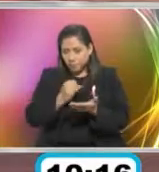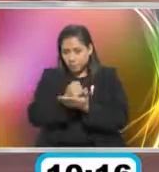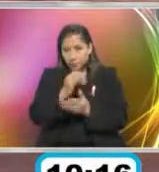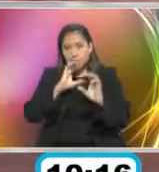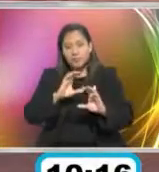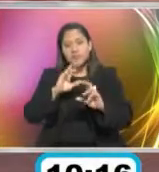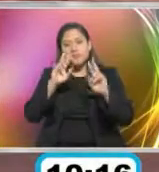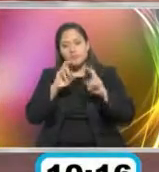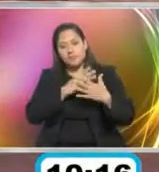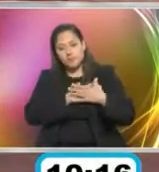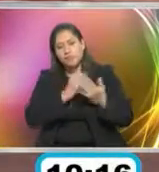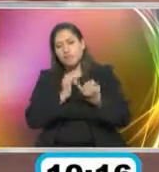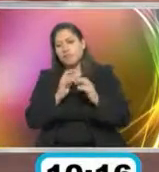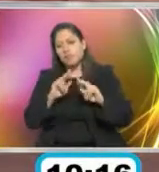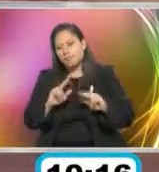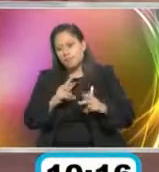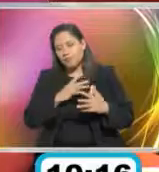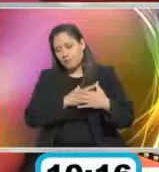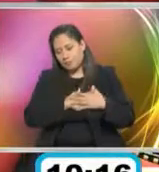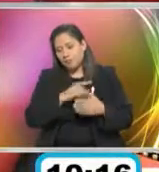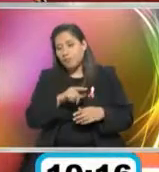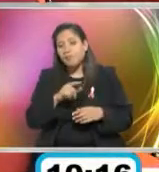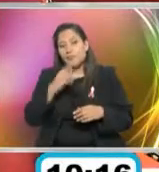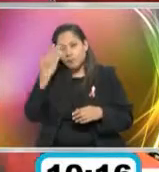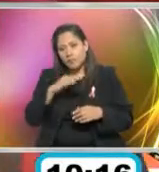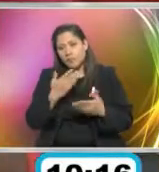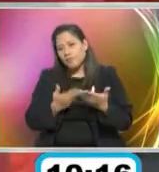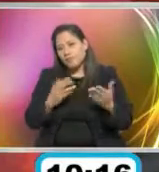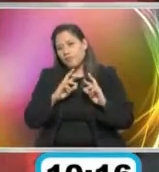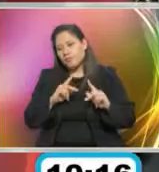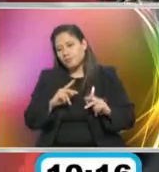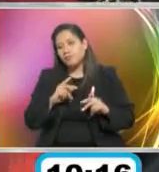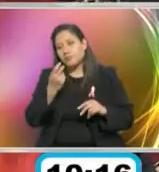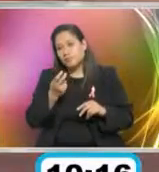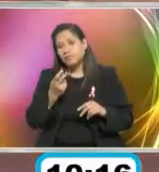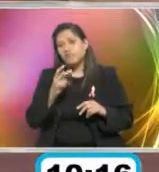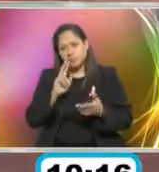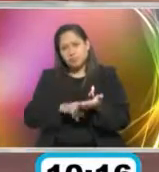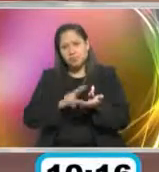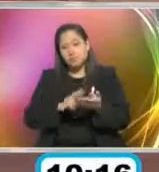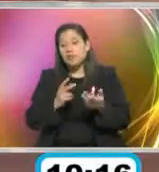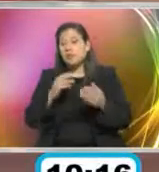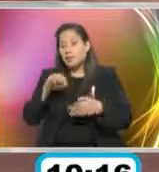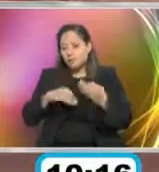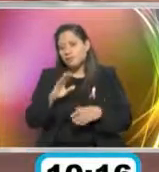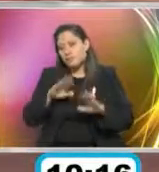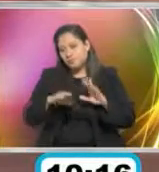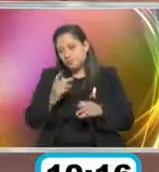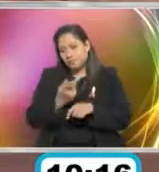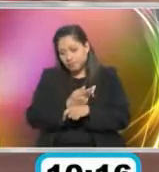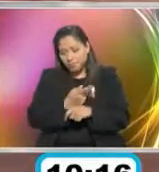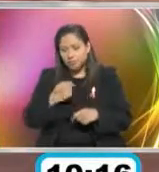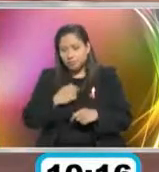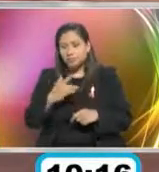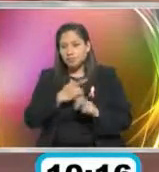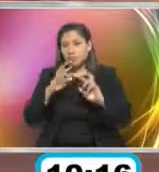al amor y al desamor también, ¿verdad? Entonces esta ocasión fue algo de desamor. Que es bien válido y que a todos en algún momento nos ha pasado, que o hemos